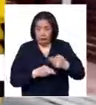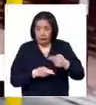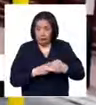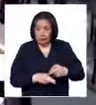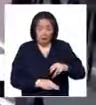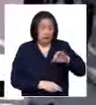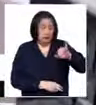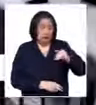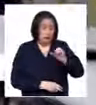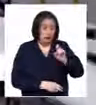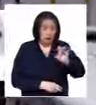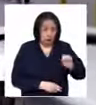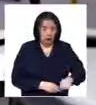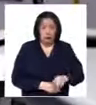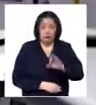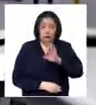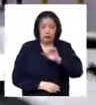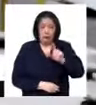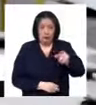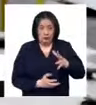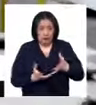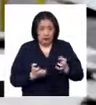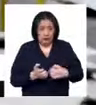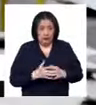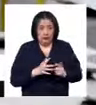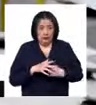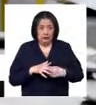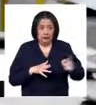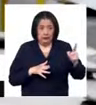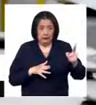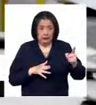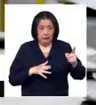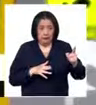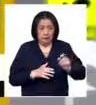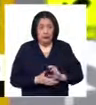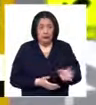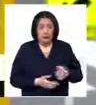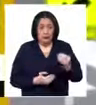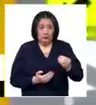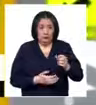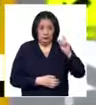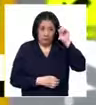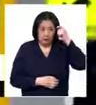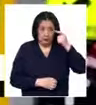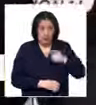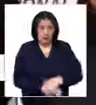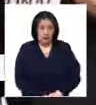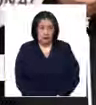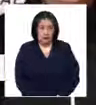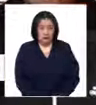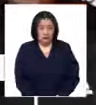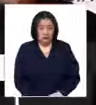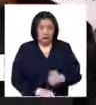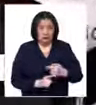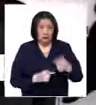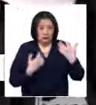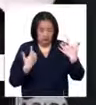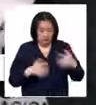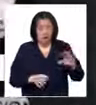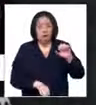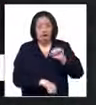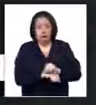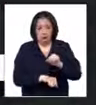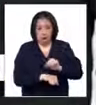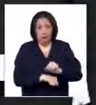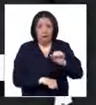Borges Reyes y Fernando Olivera Díaz intentaron darse a la fuga por el distrito de Magdalena del Mar, pero fueron capturados